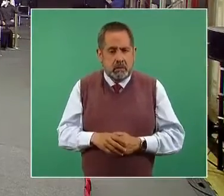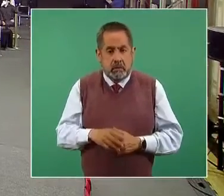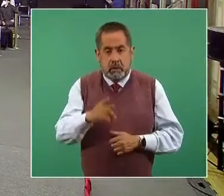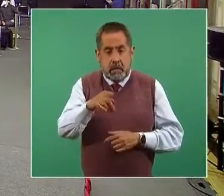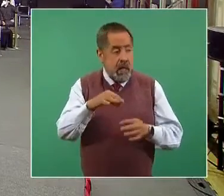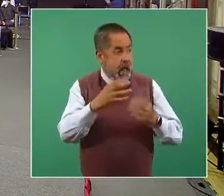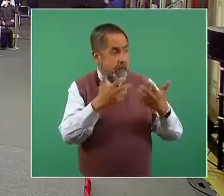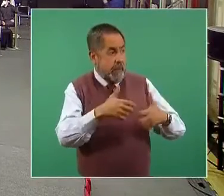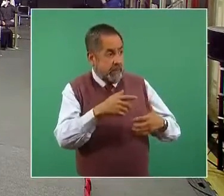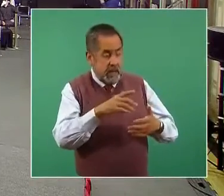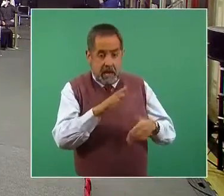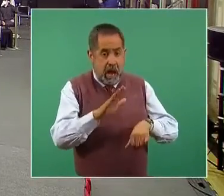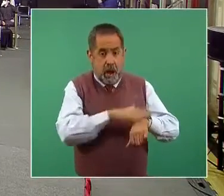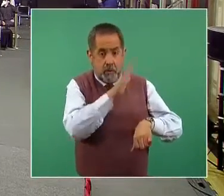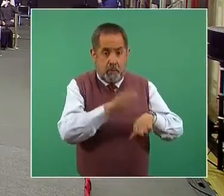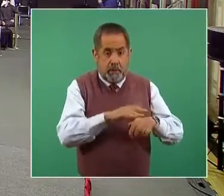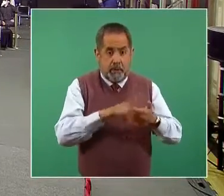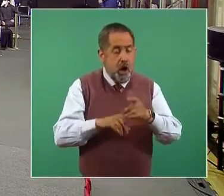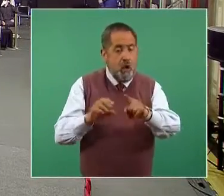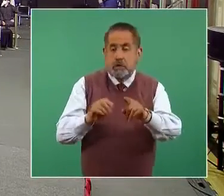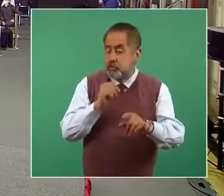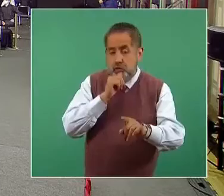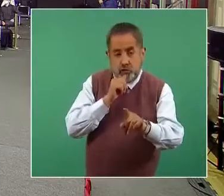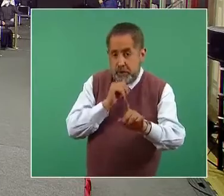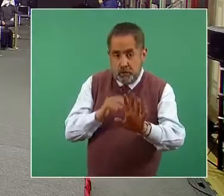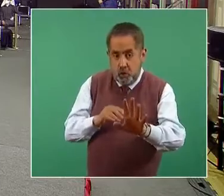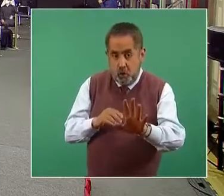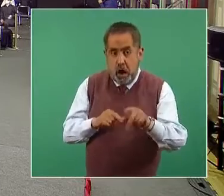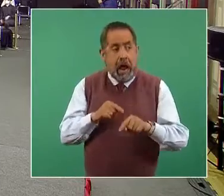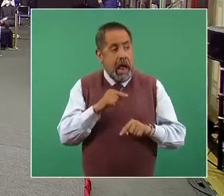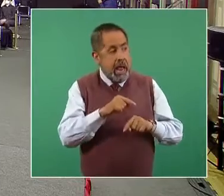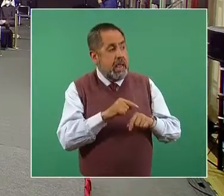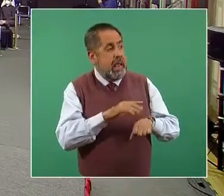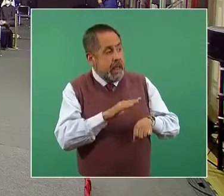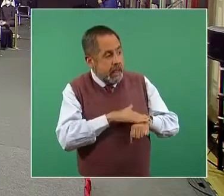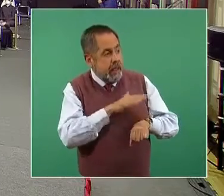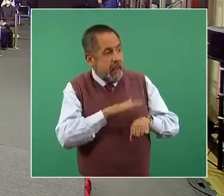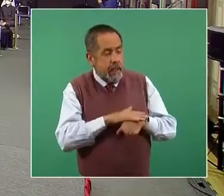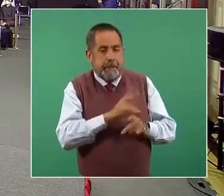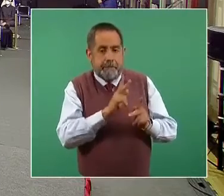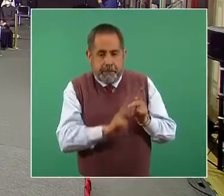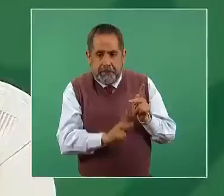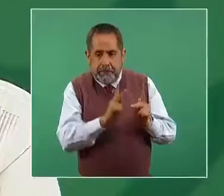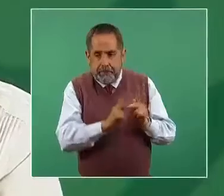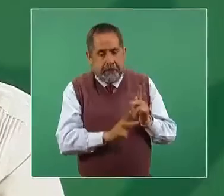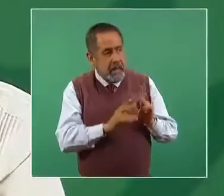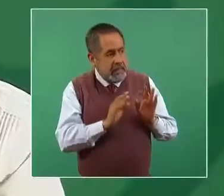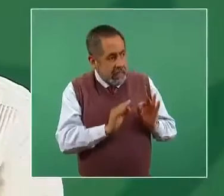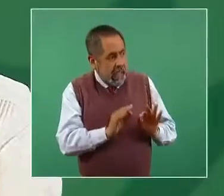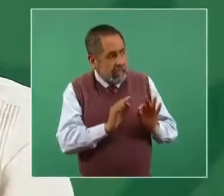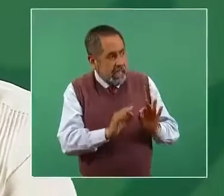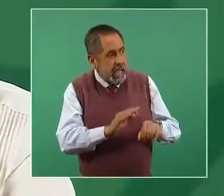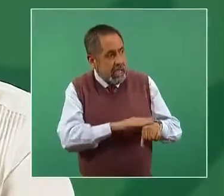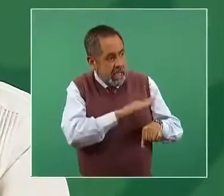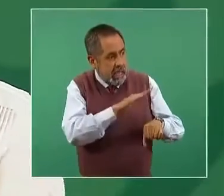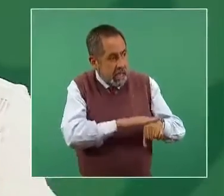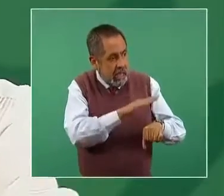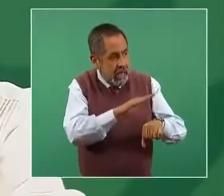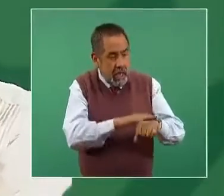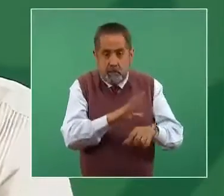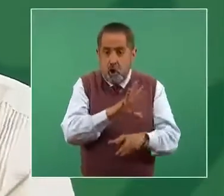planta ya está aprobada por COFEPRIS. No, la planta se ha ido aprobando conforme va demostrando capacidad en